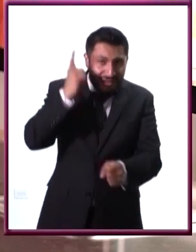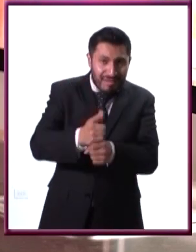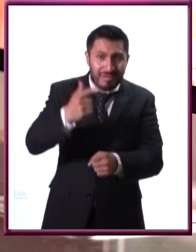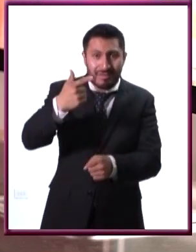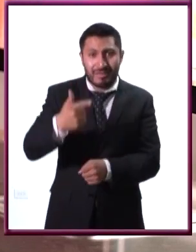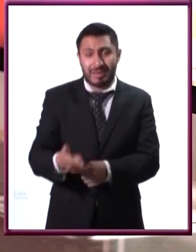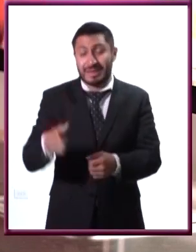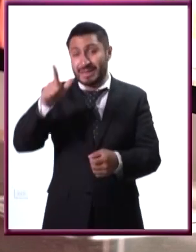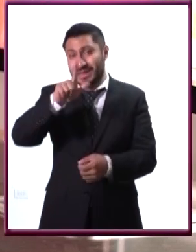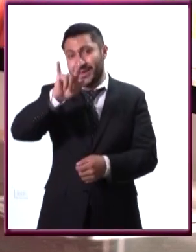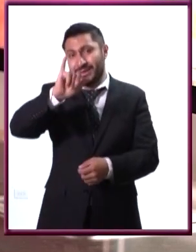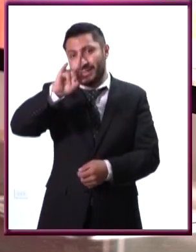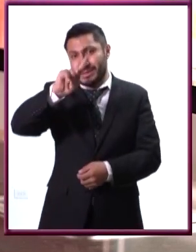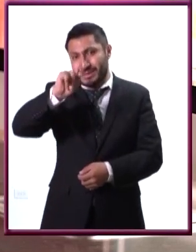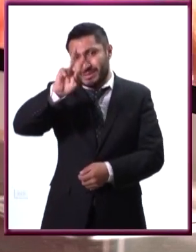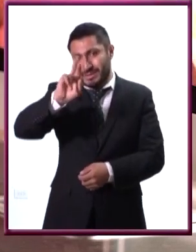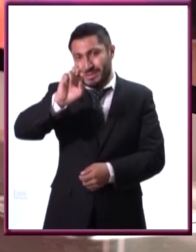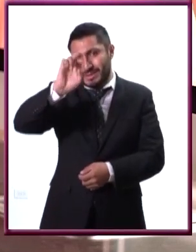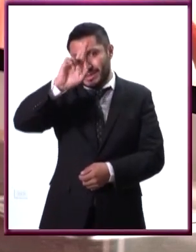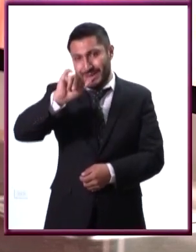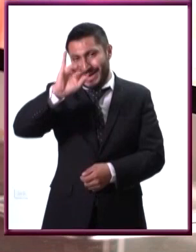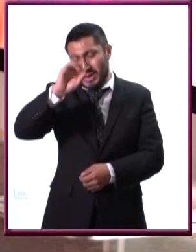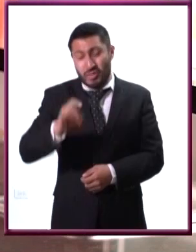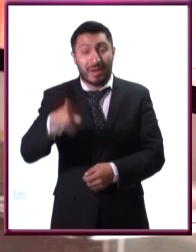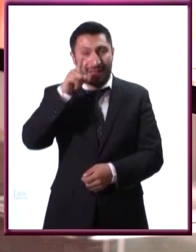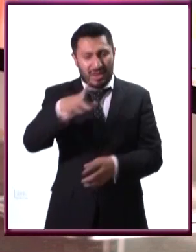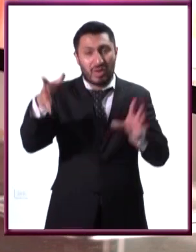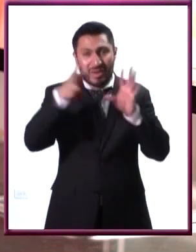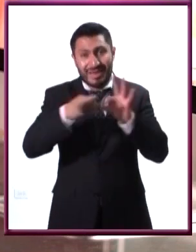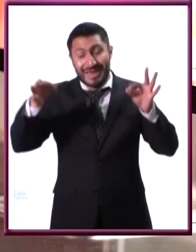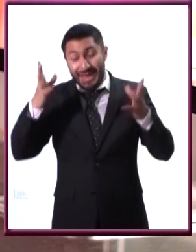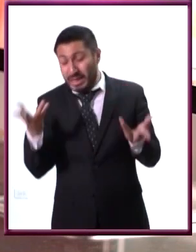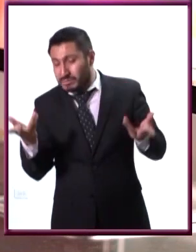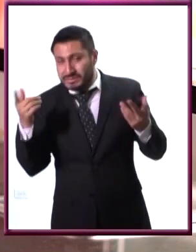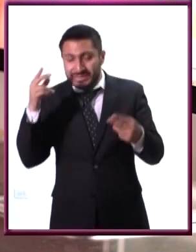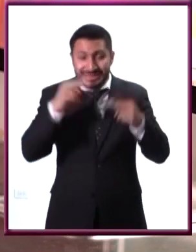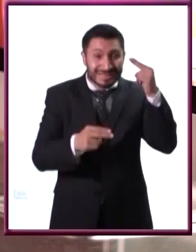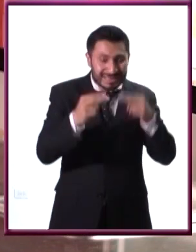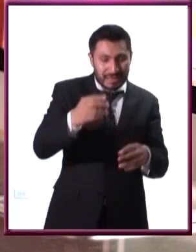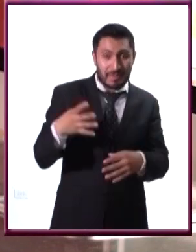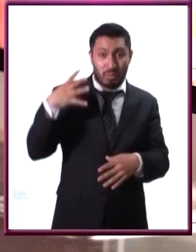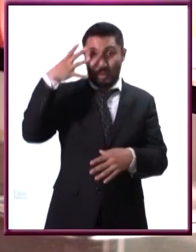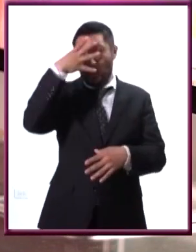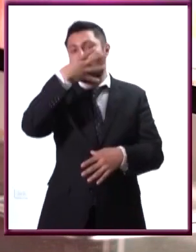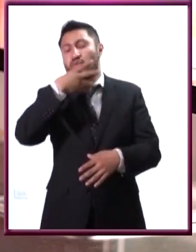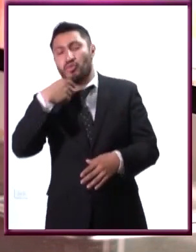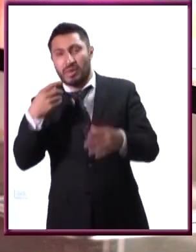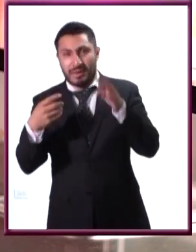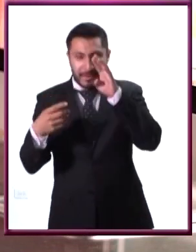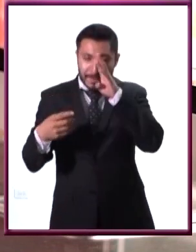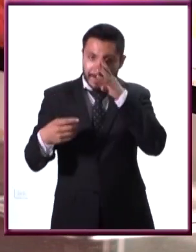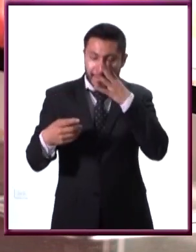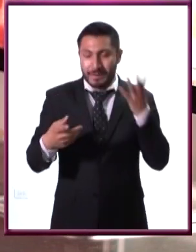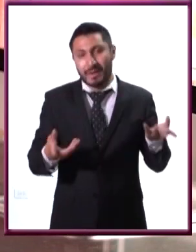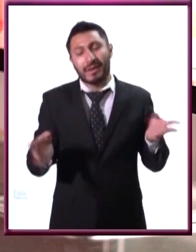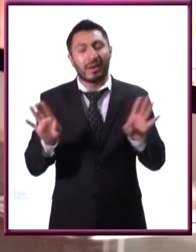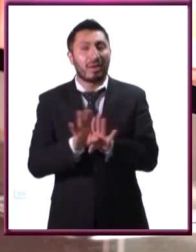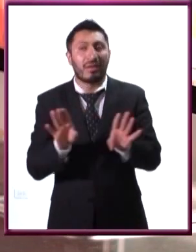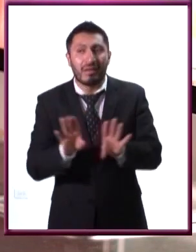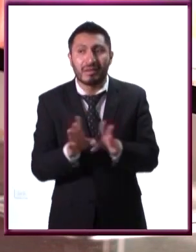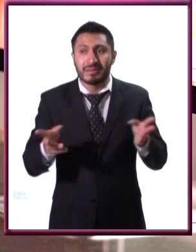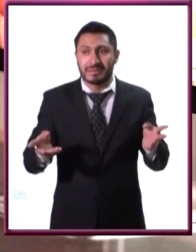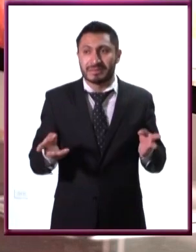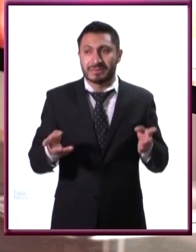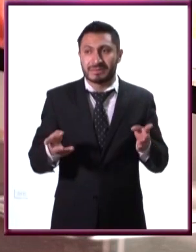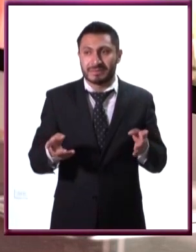género literario, es eso que se narra o se cuenta o se transmite, pero con un nivel estético, con un nivel que